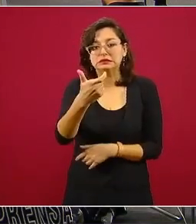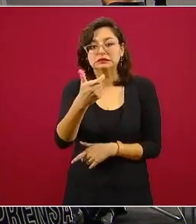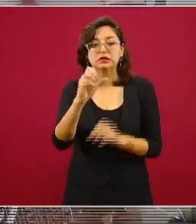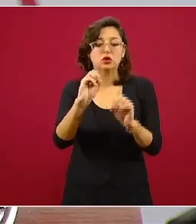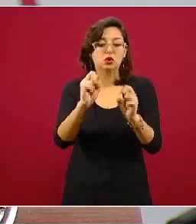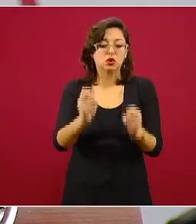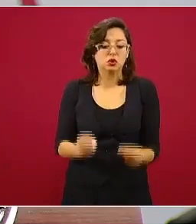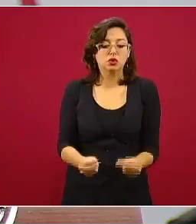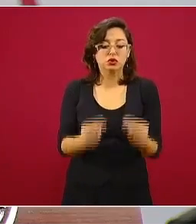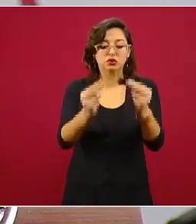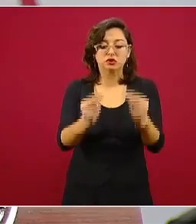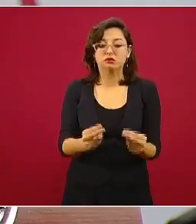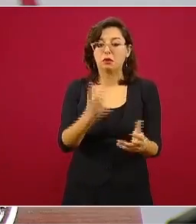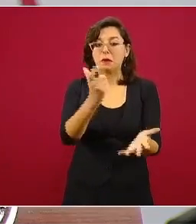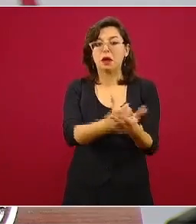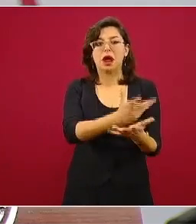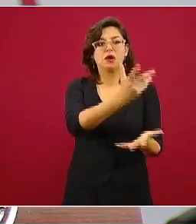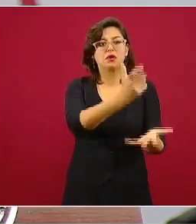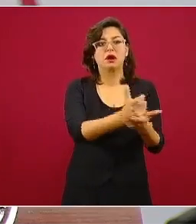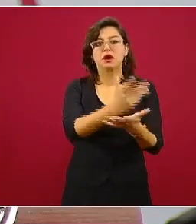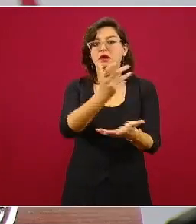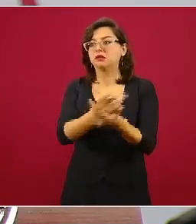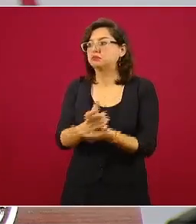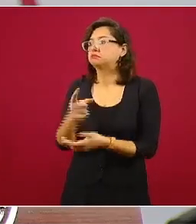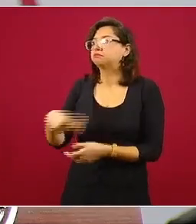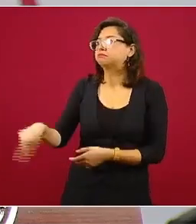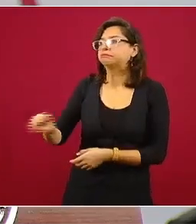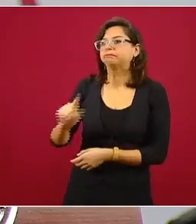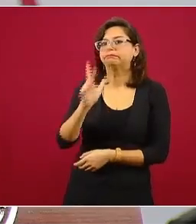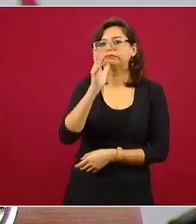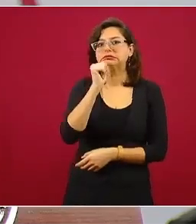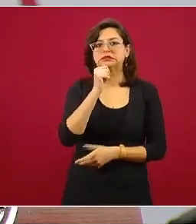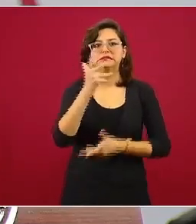hace inalcanzables tales prestaciones.